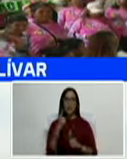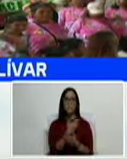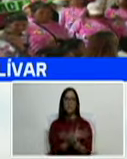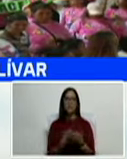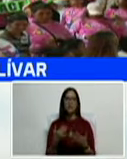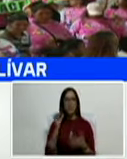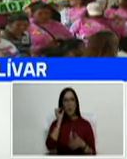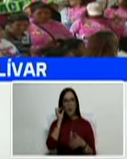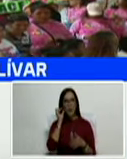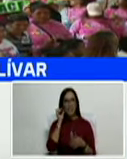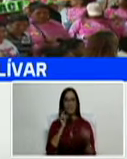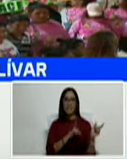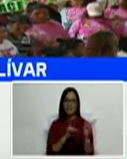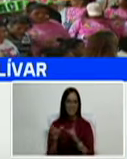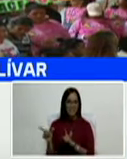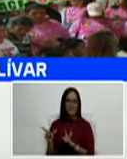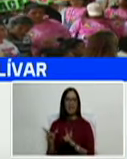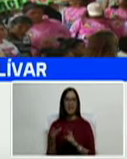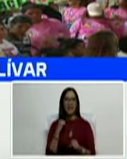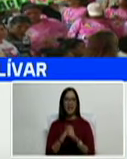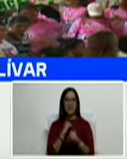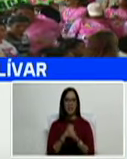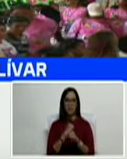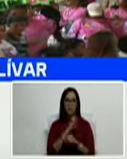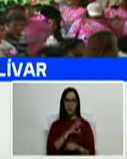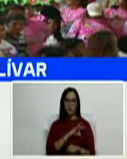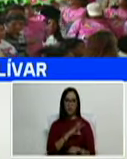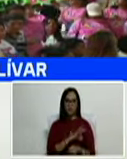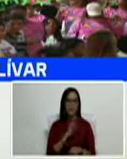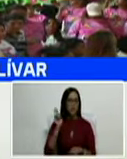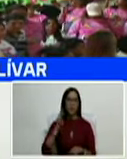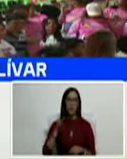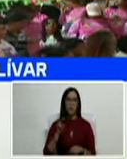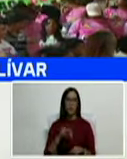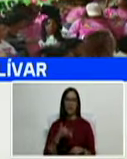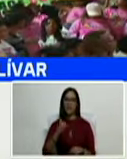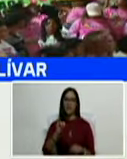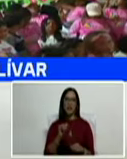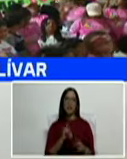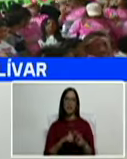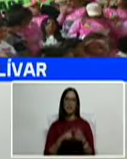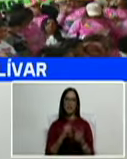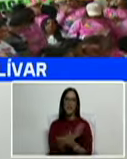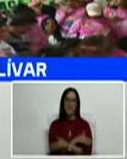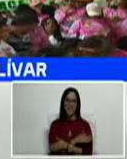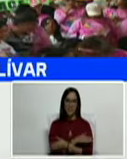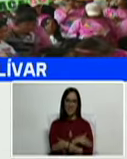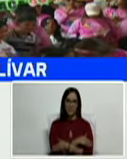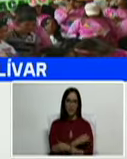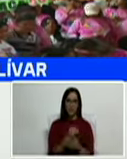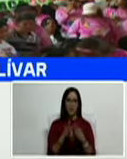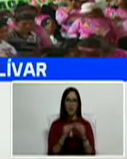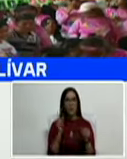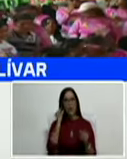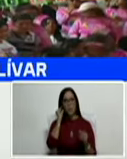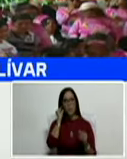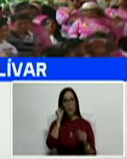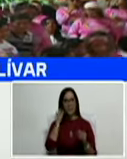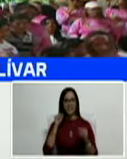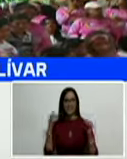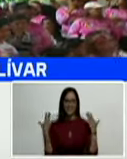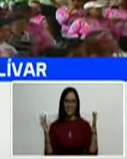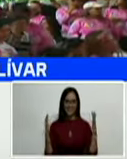mujeres dispuestas y listas al trabajo social, nunca había existido. Así que las felicito a todas las mujeres. Gracias,